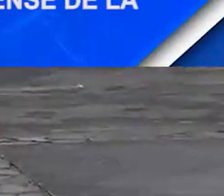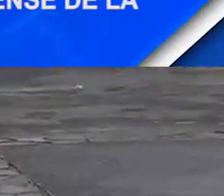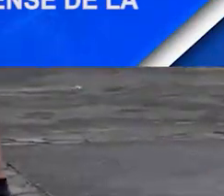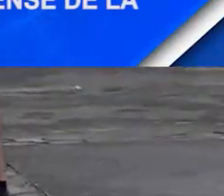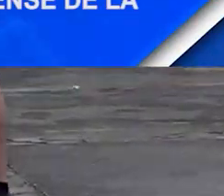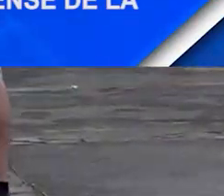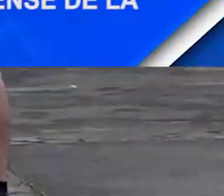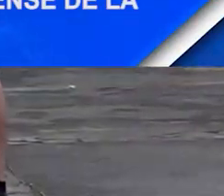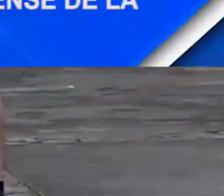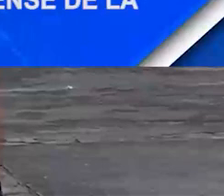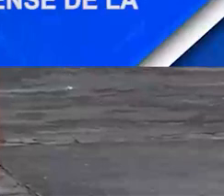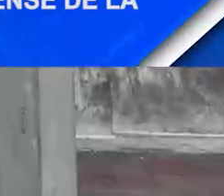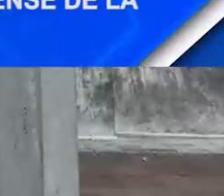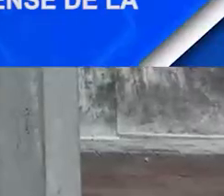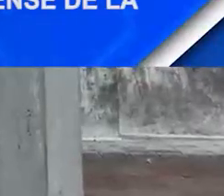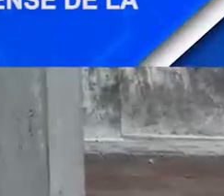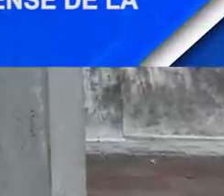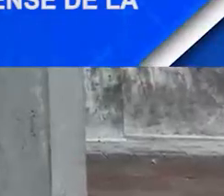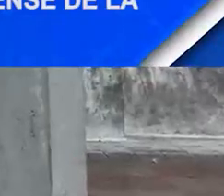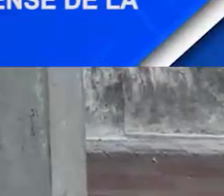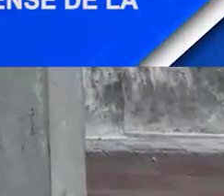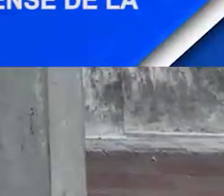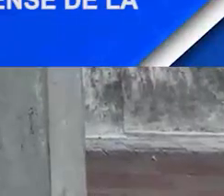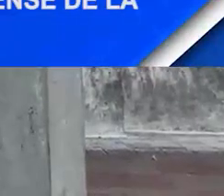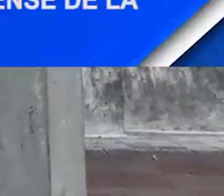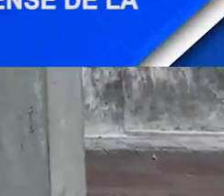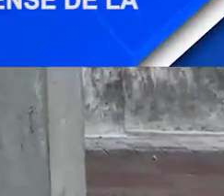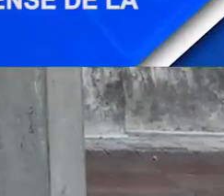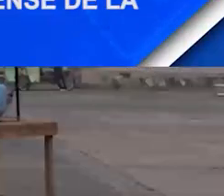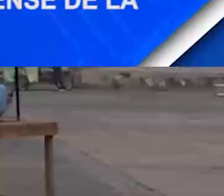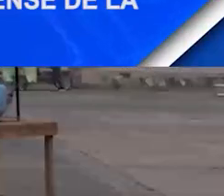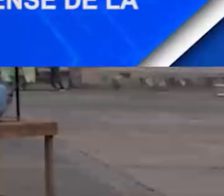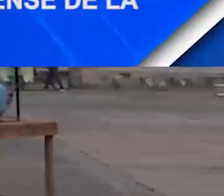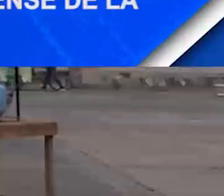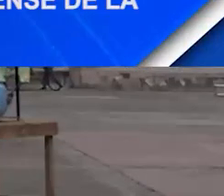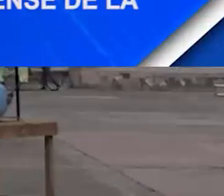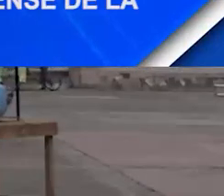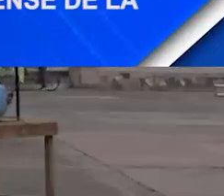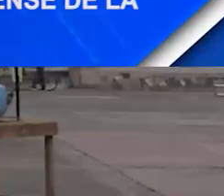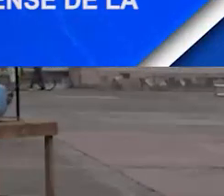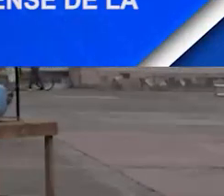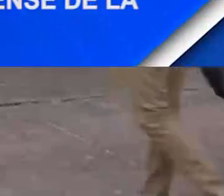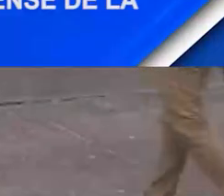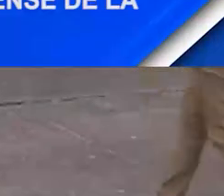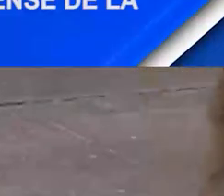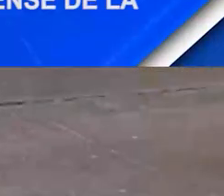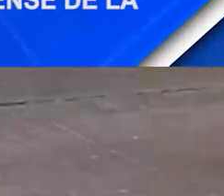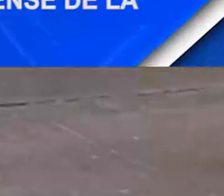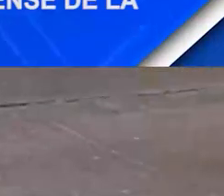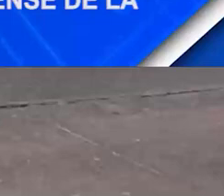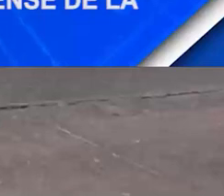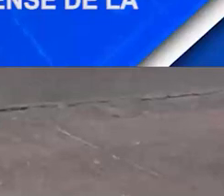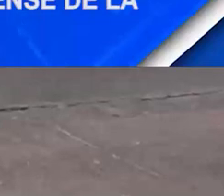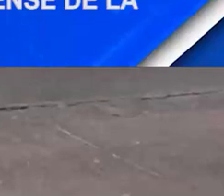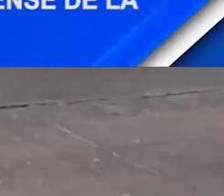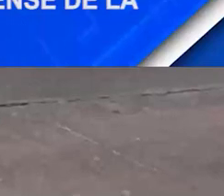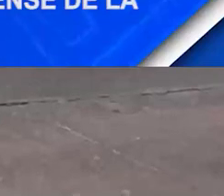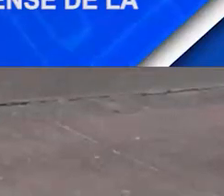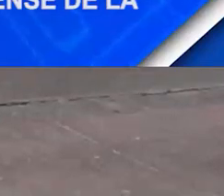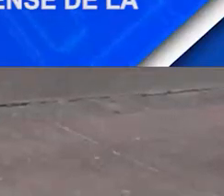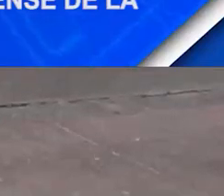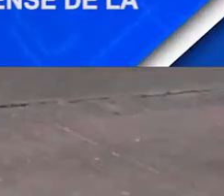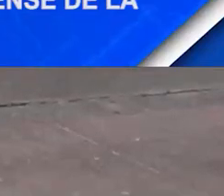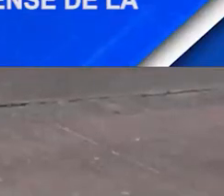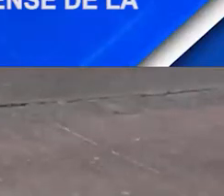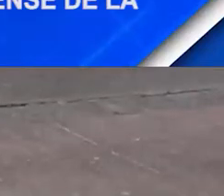el registro de 107 normas, entre normas vigentes y normas sin vigencia o derecho histórico,